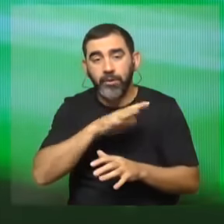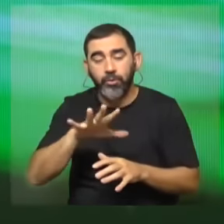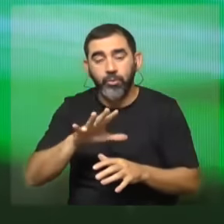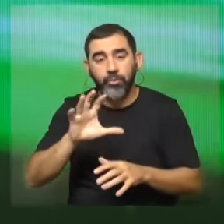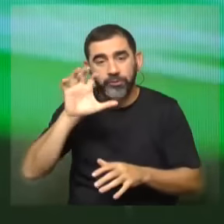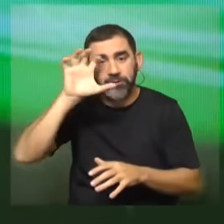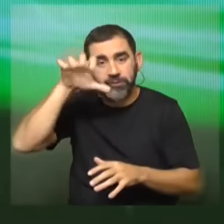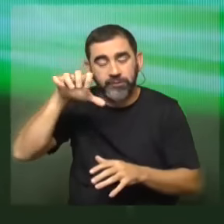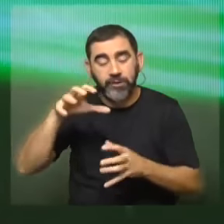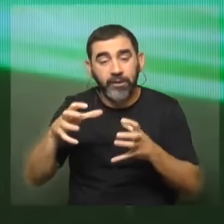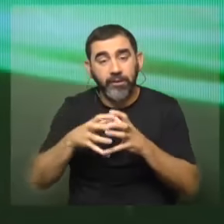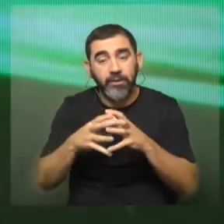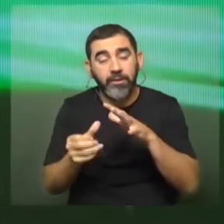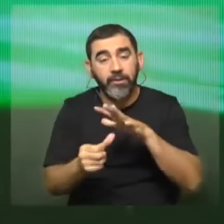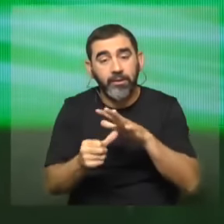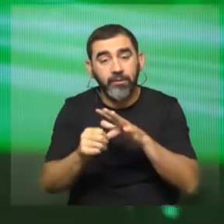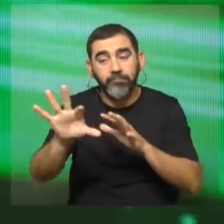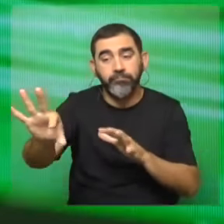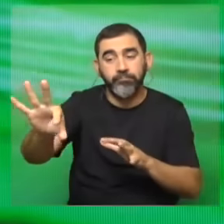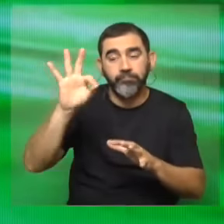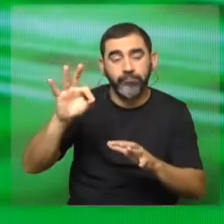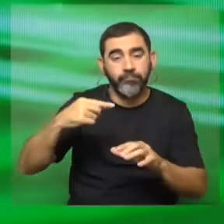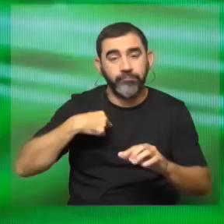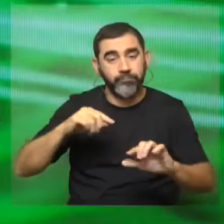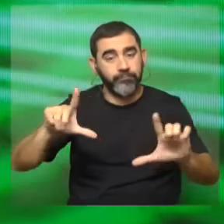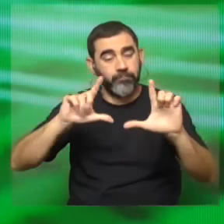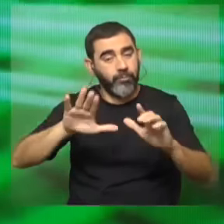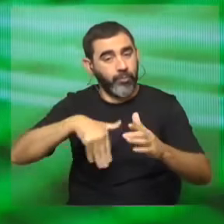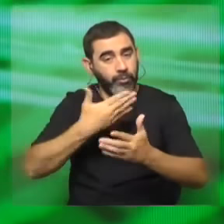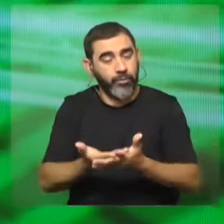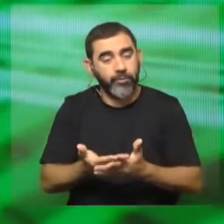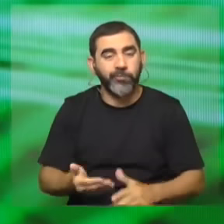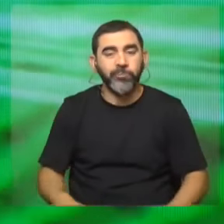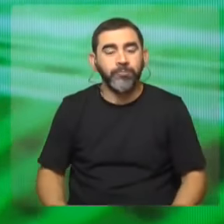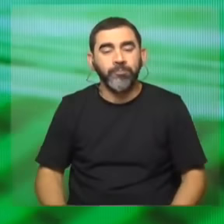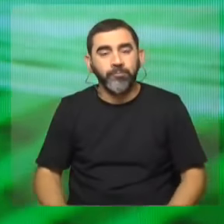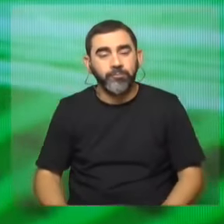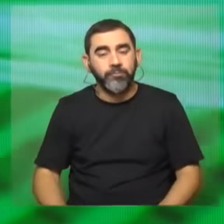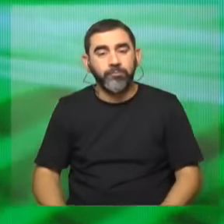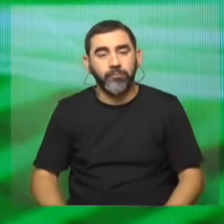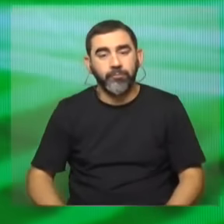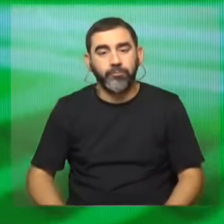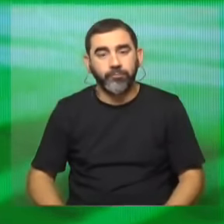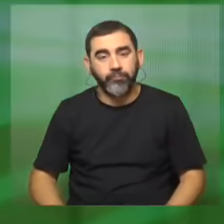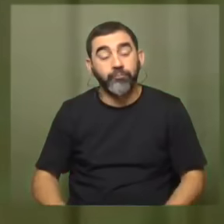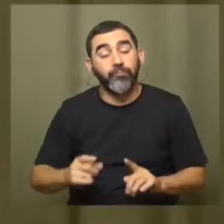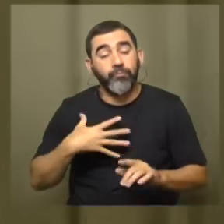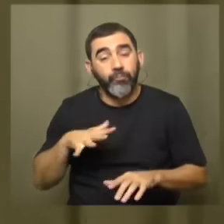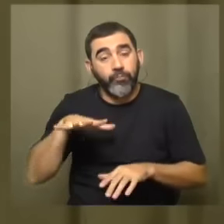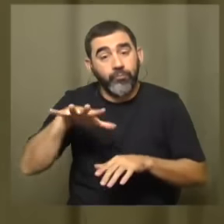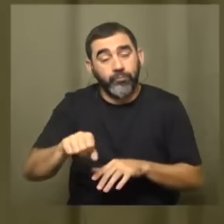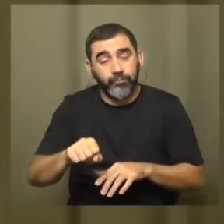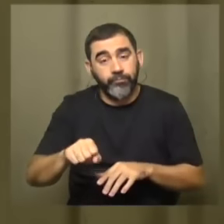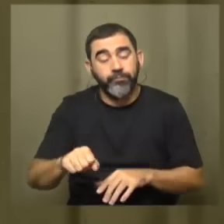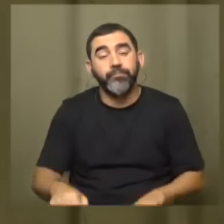doctor Julio María sanguinetti me me hiciera este esta distinción digamos y esta confianza y un compromiso